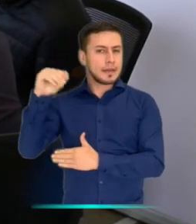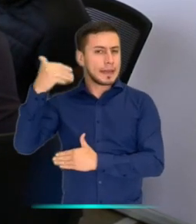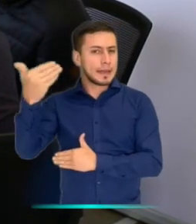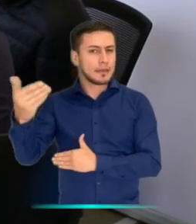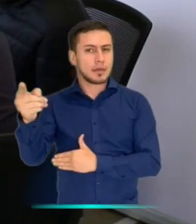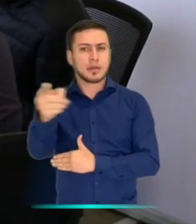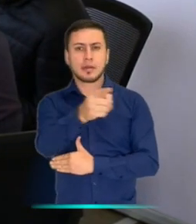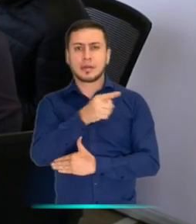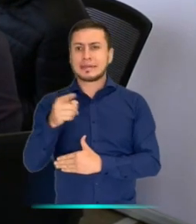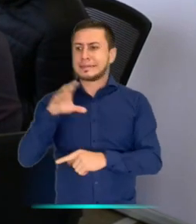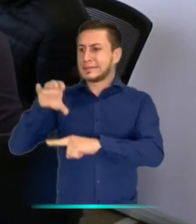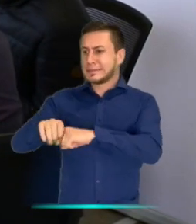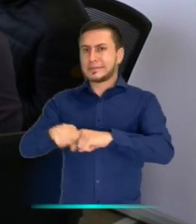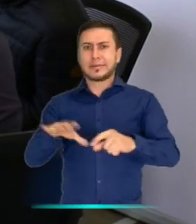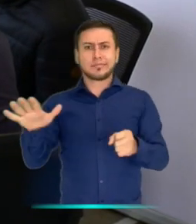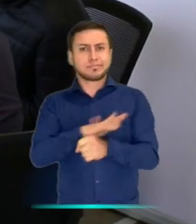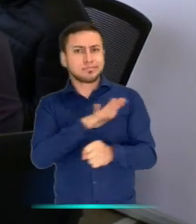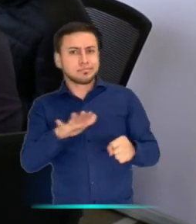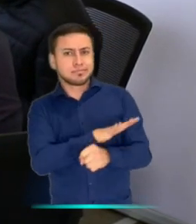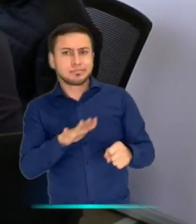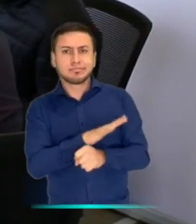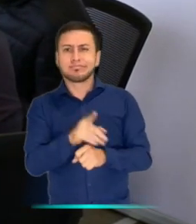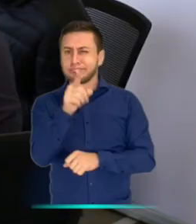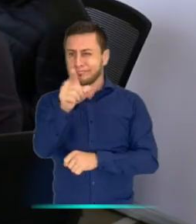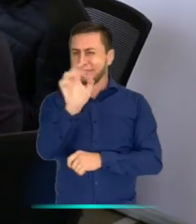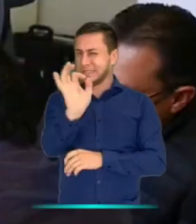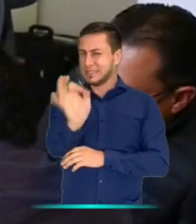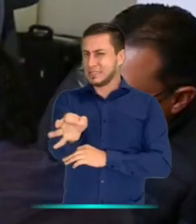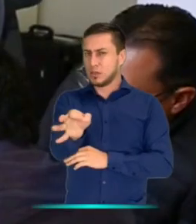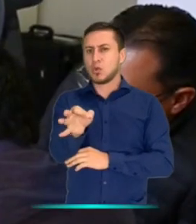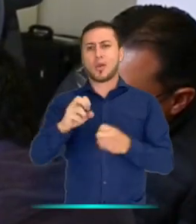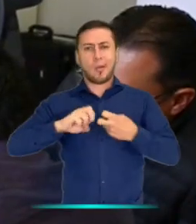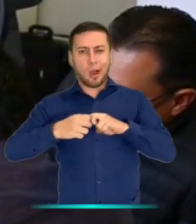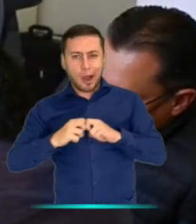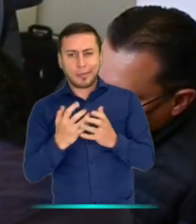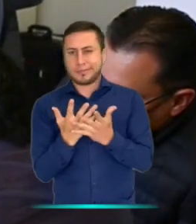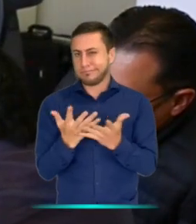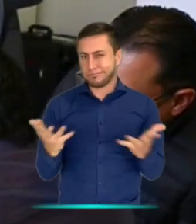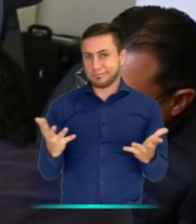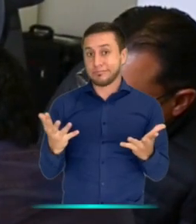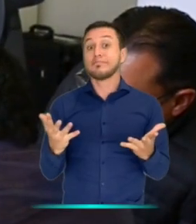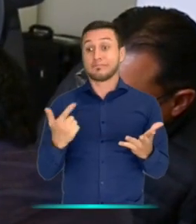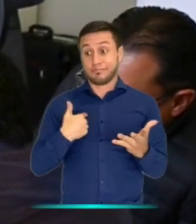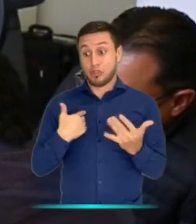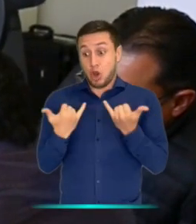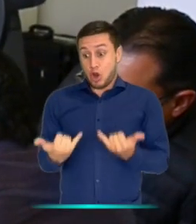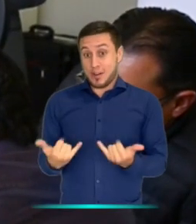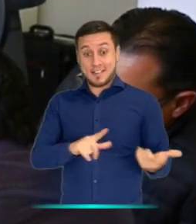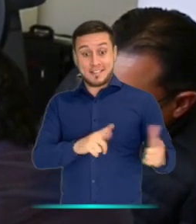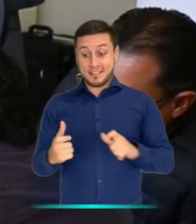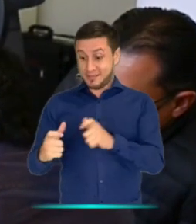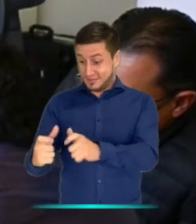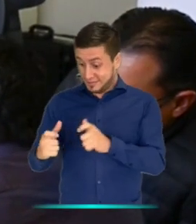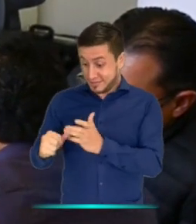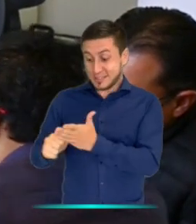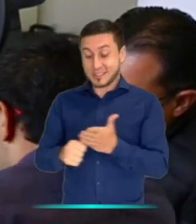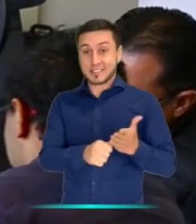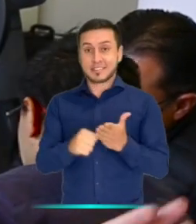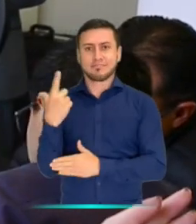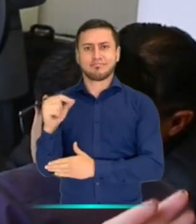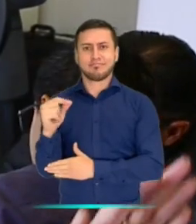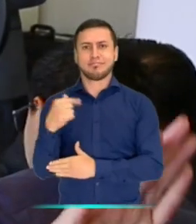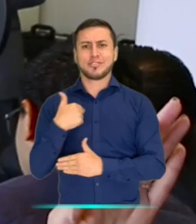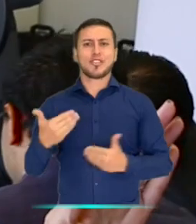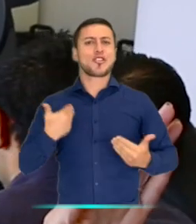tener probablemente algunos inconvenientes. Entonces yo ya tengo mi cédula digital y estoy muy contenta, me voy feliz,